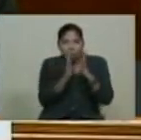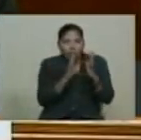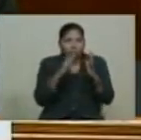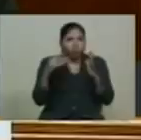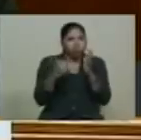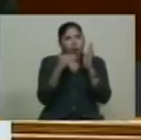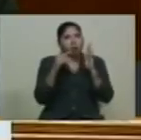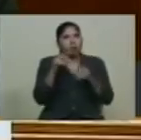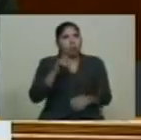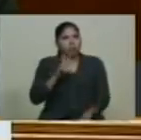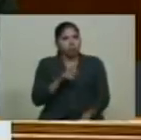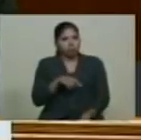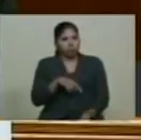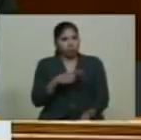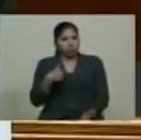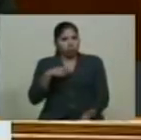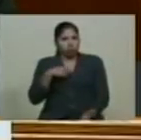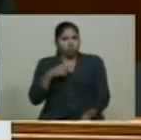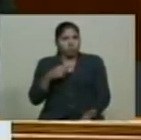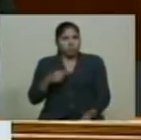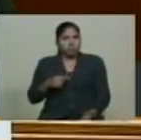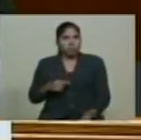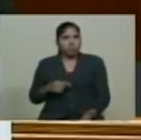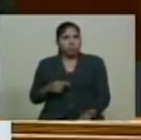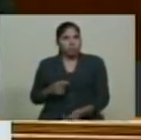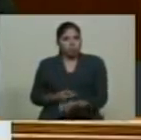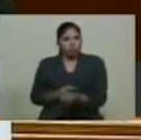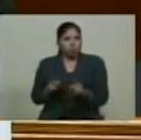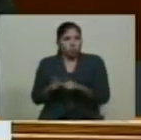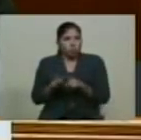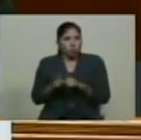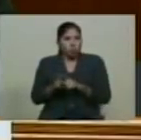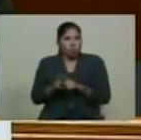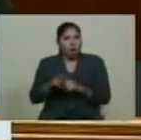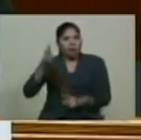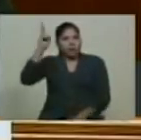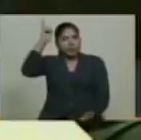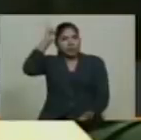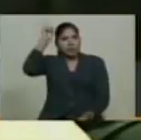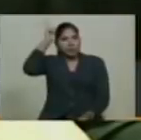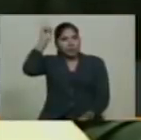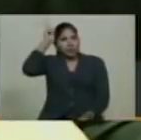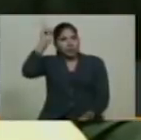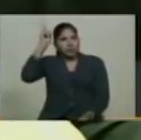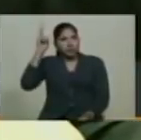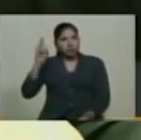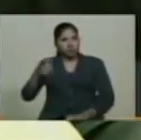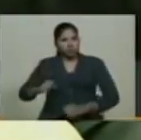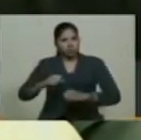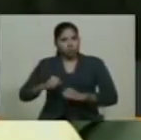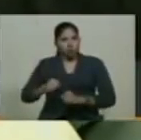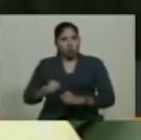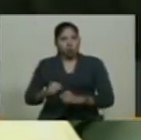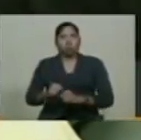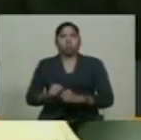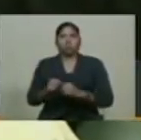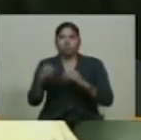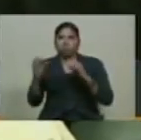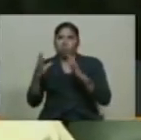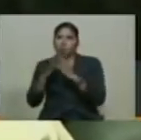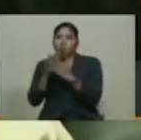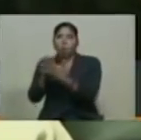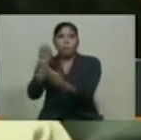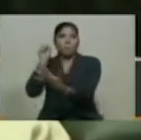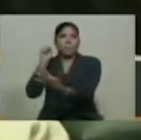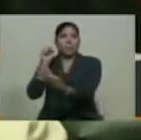seremos como nuestros hermanos caribes, como nuestros hermanos indígenas cuando se